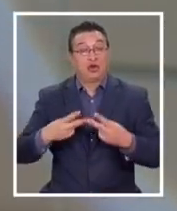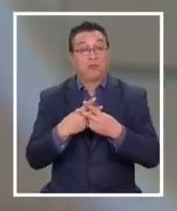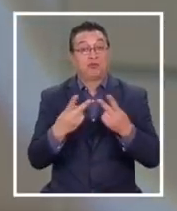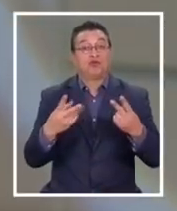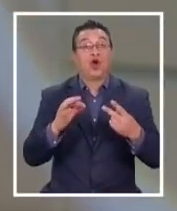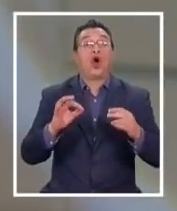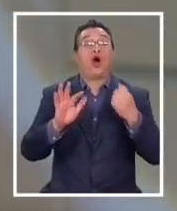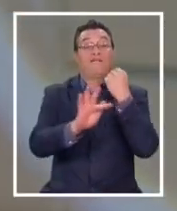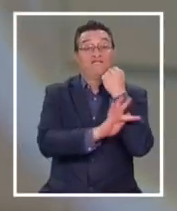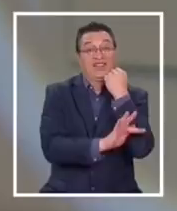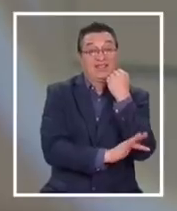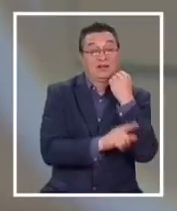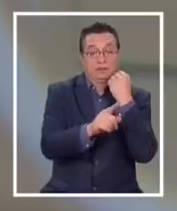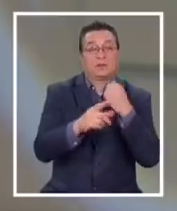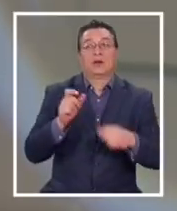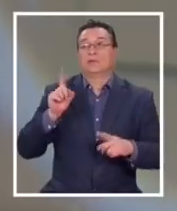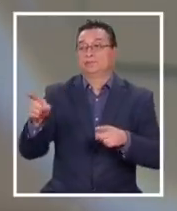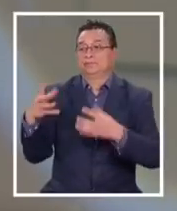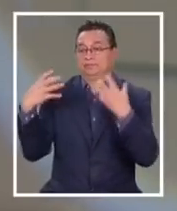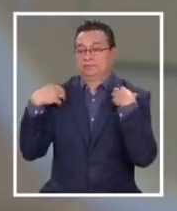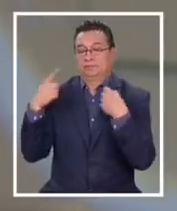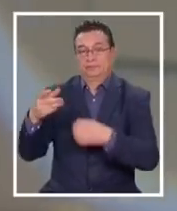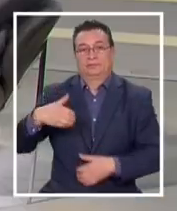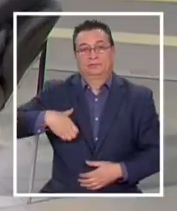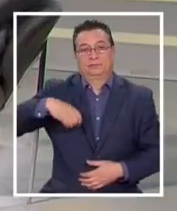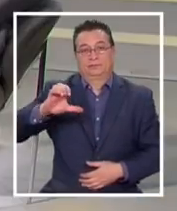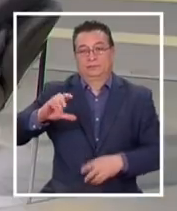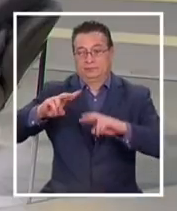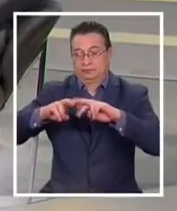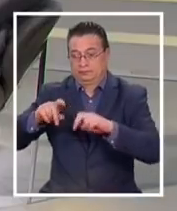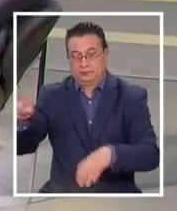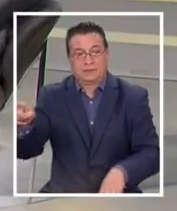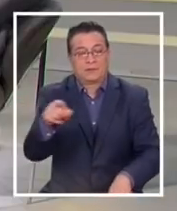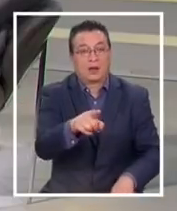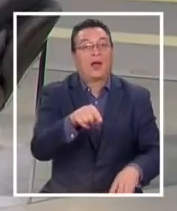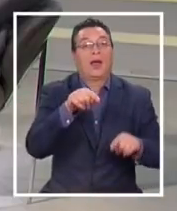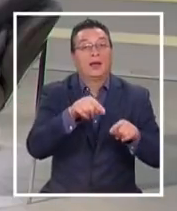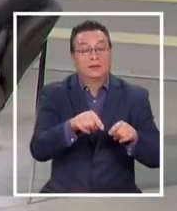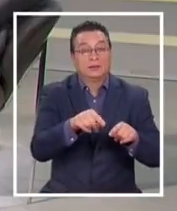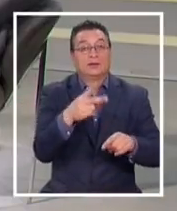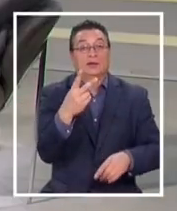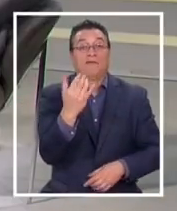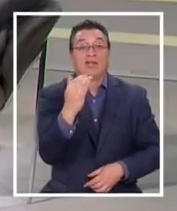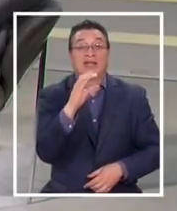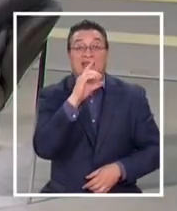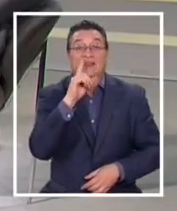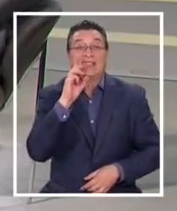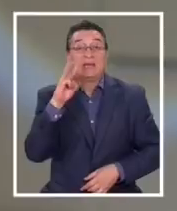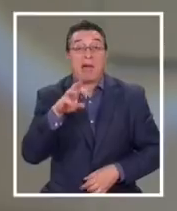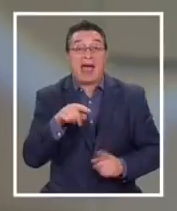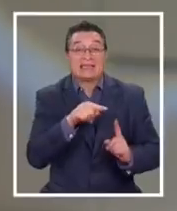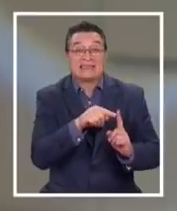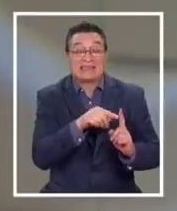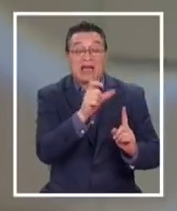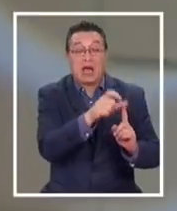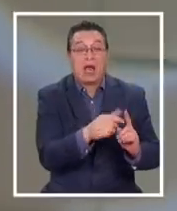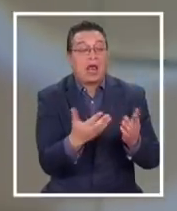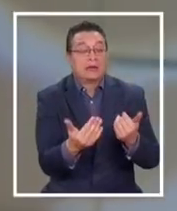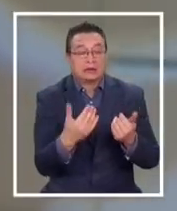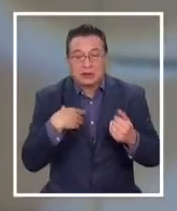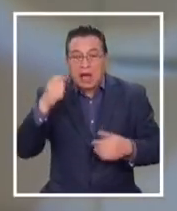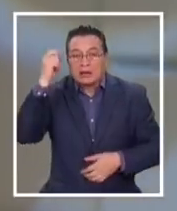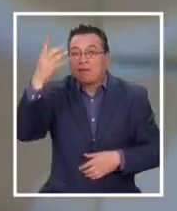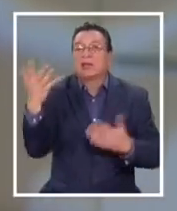fiscal decide que la PDI lleve la investigación. Entonces ahí empieza a ocurrir que las víctimas necesitan saber qué es lo que pasa con